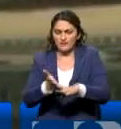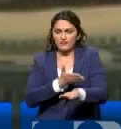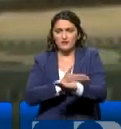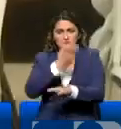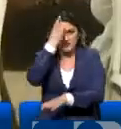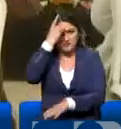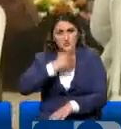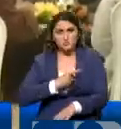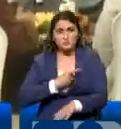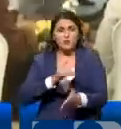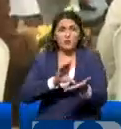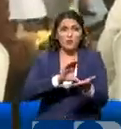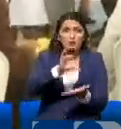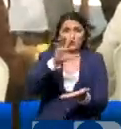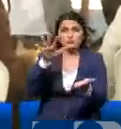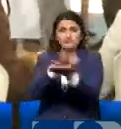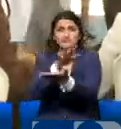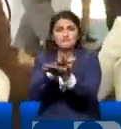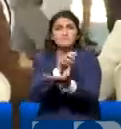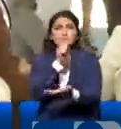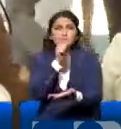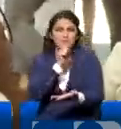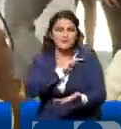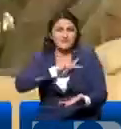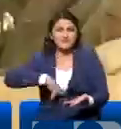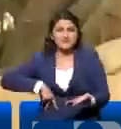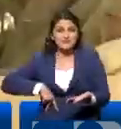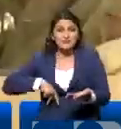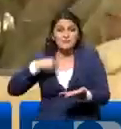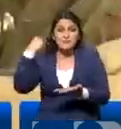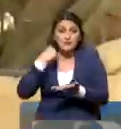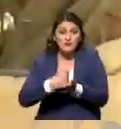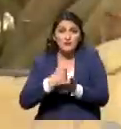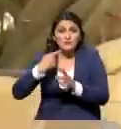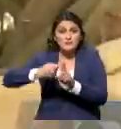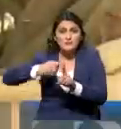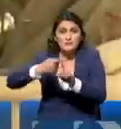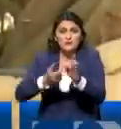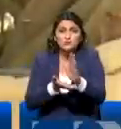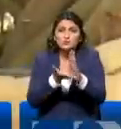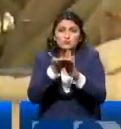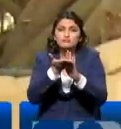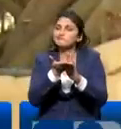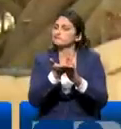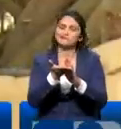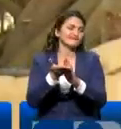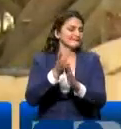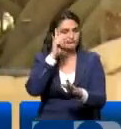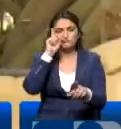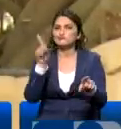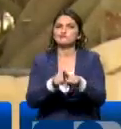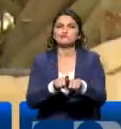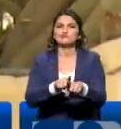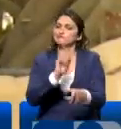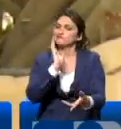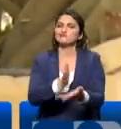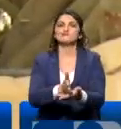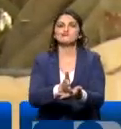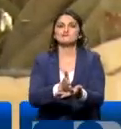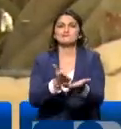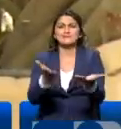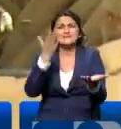en establecimientos educativos privados ustedes saben educación pública es gratuita una privada no es